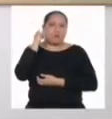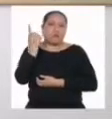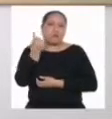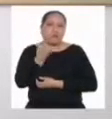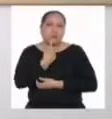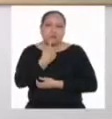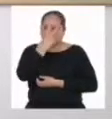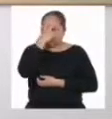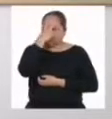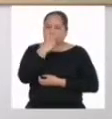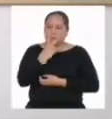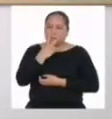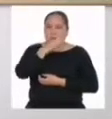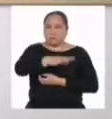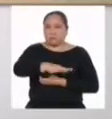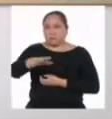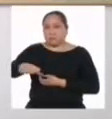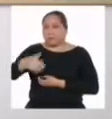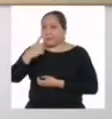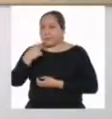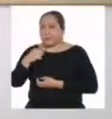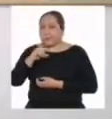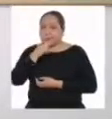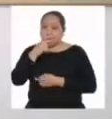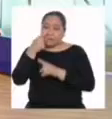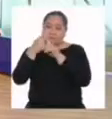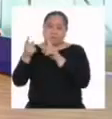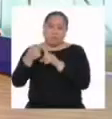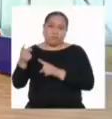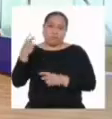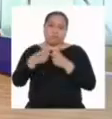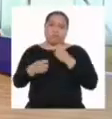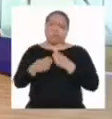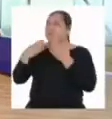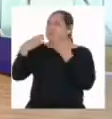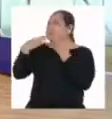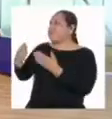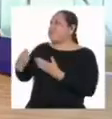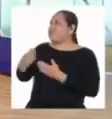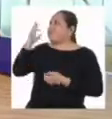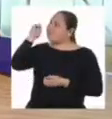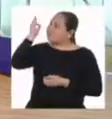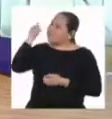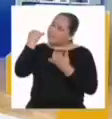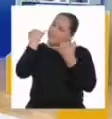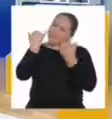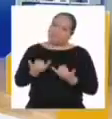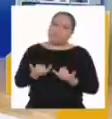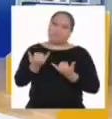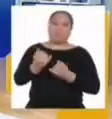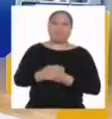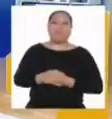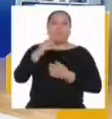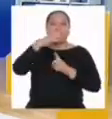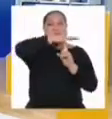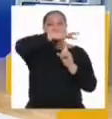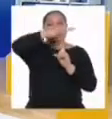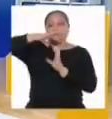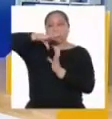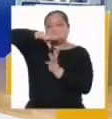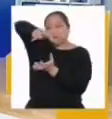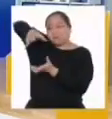sordera, ceguera en los niños y niñas, entre otros. Muchas gracias por el programa de hoy, profesora El Planeta.